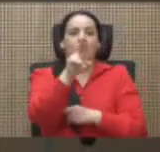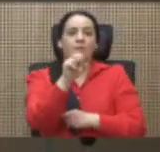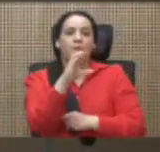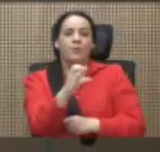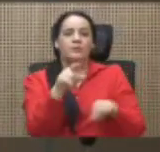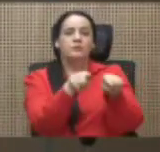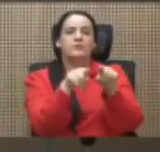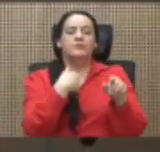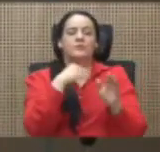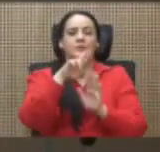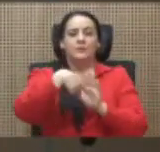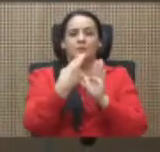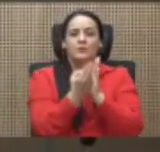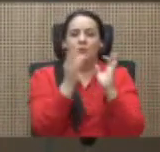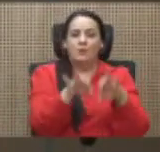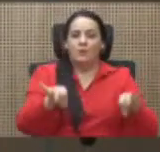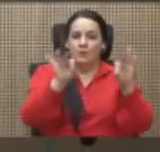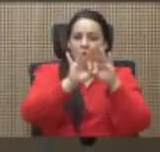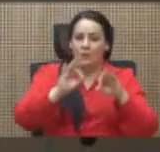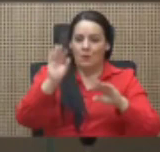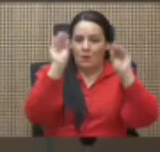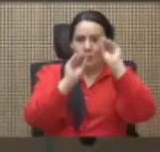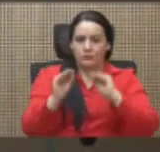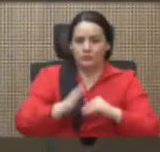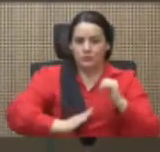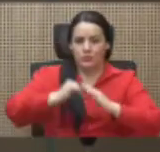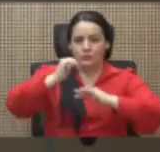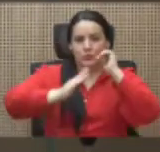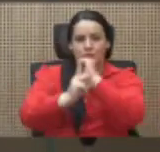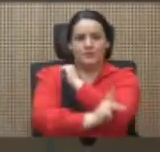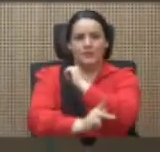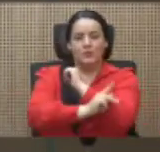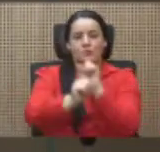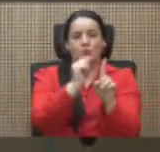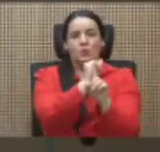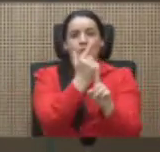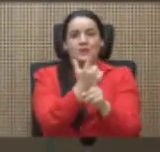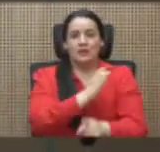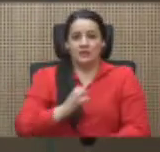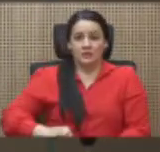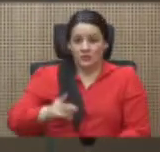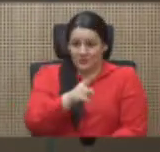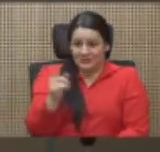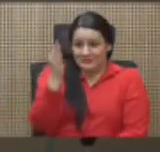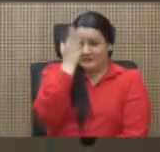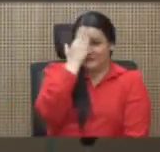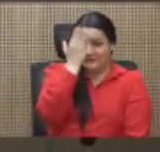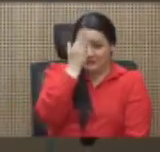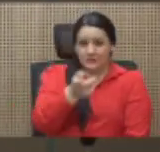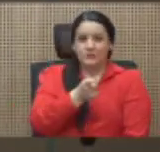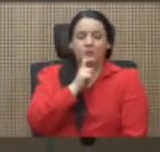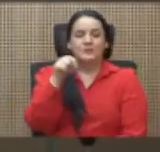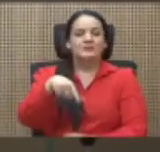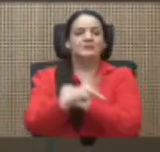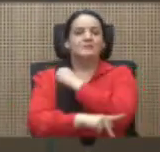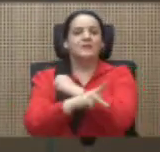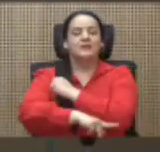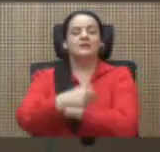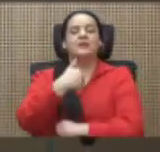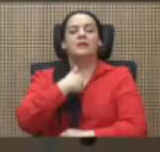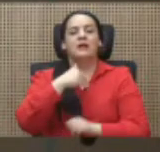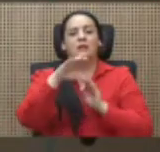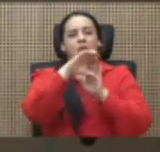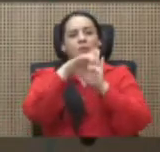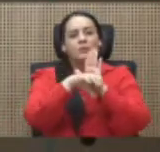papel fundamental en la construcción de este país, el socialcristianismo. Ustedes saben lo que costó que en este país exista un Código de